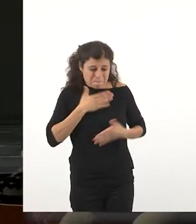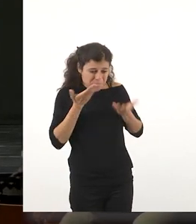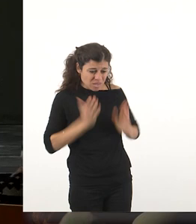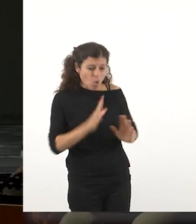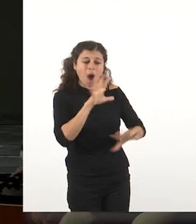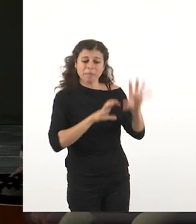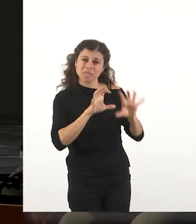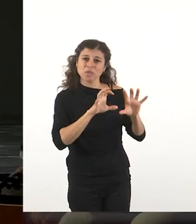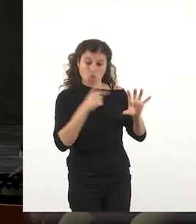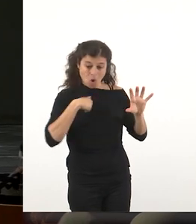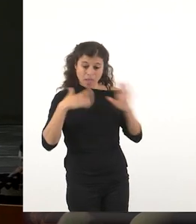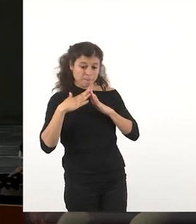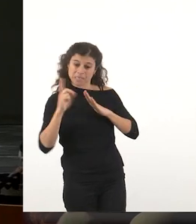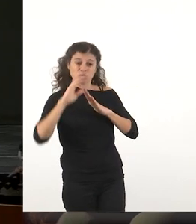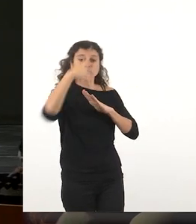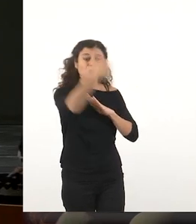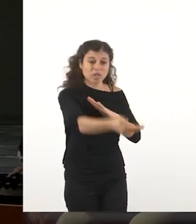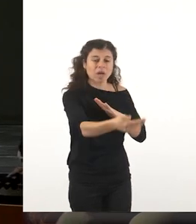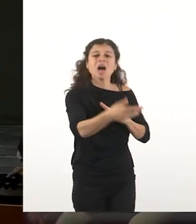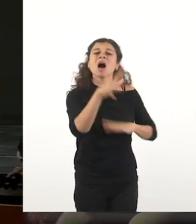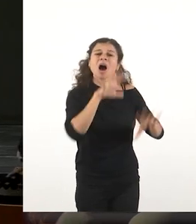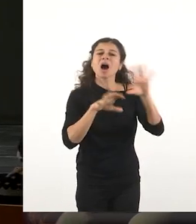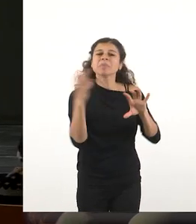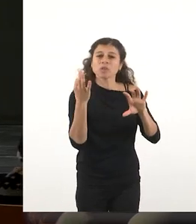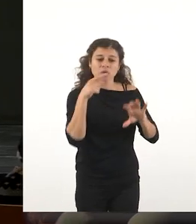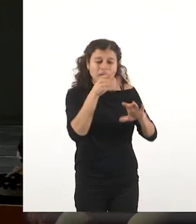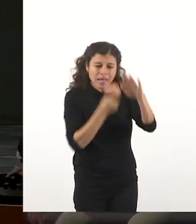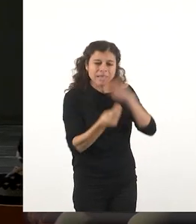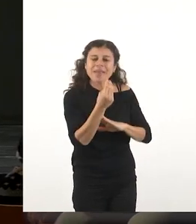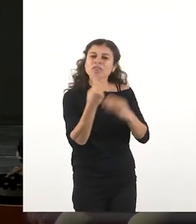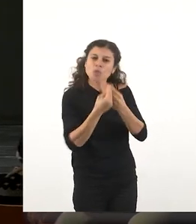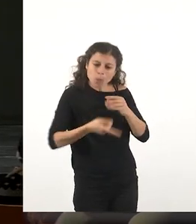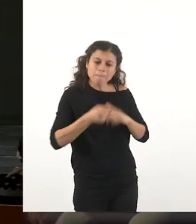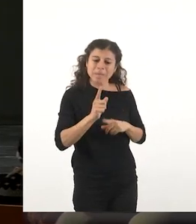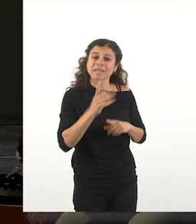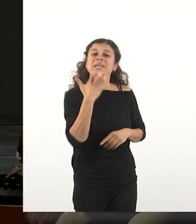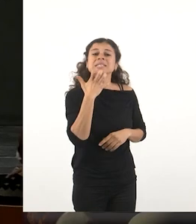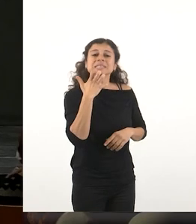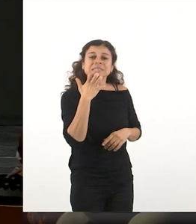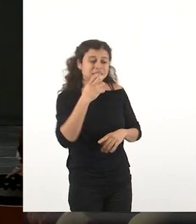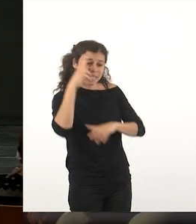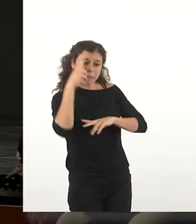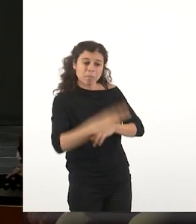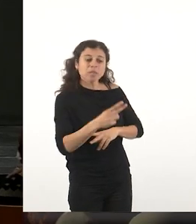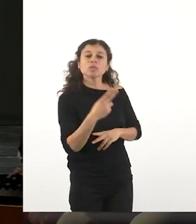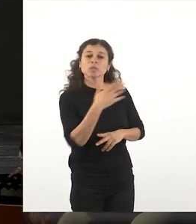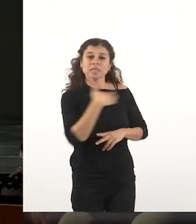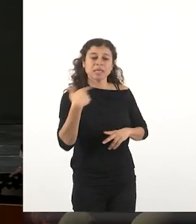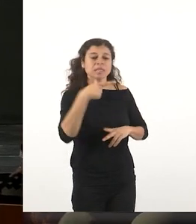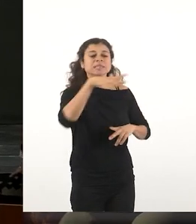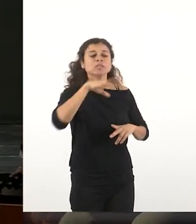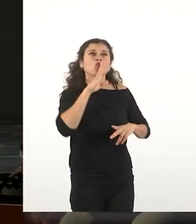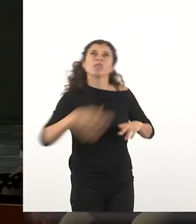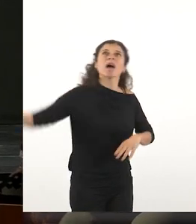casa, que su sitio en este mundo, por haber nacido con pene para que todo el mundo me lo respete, es este. Pero discúlpenos,